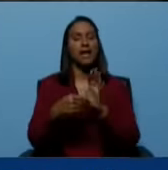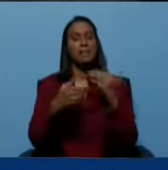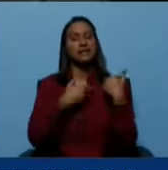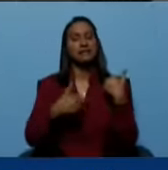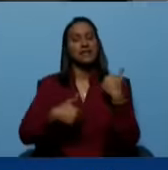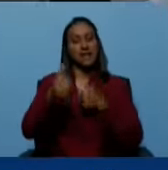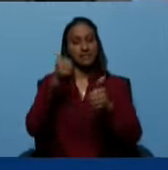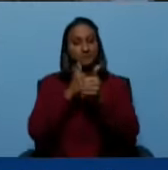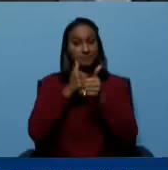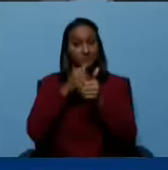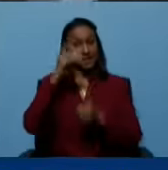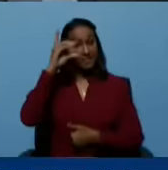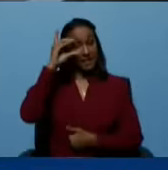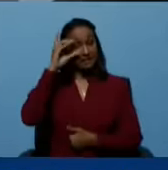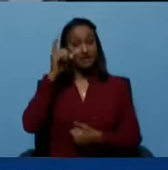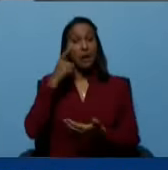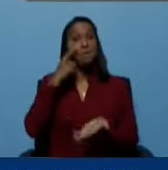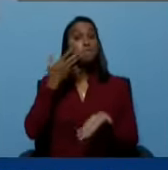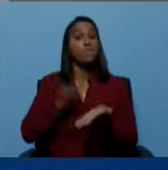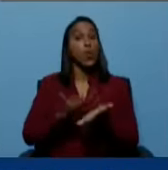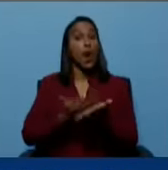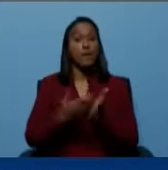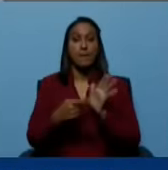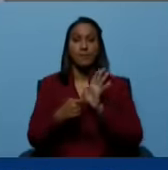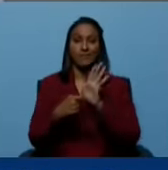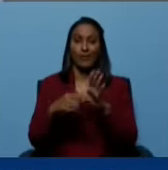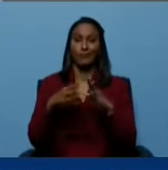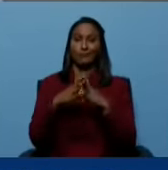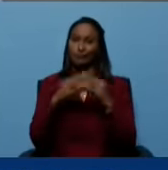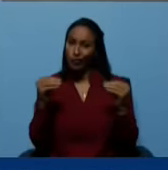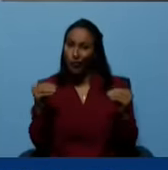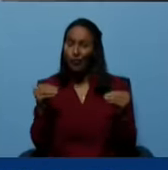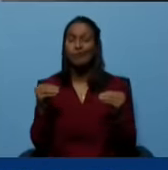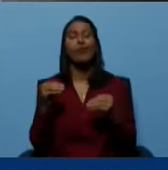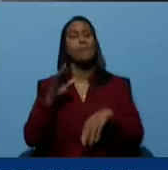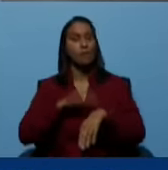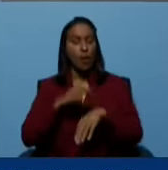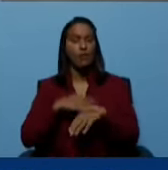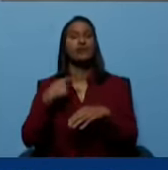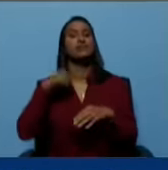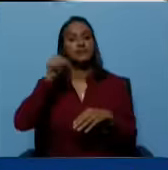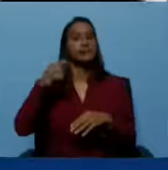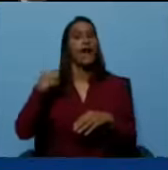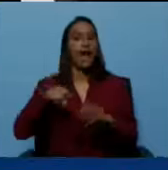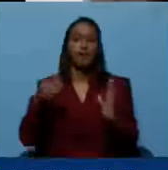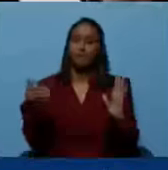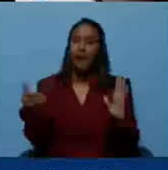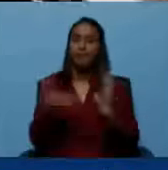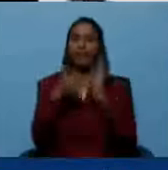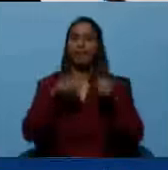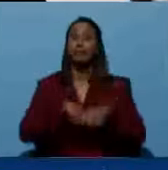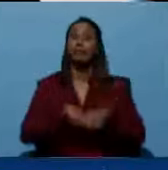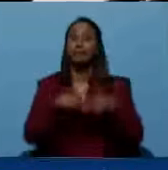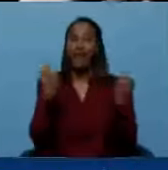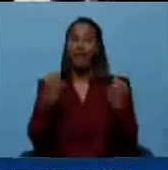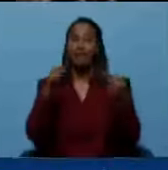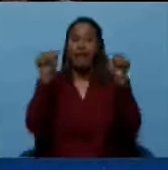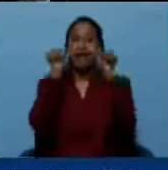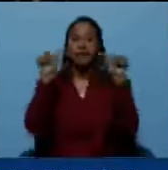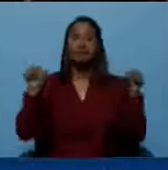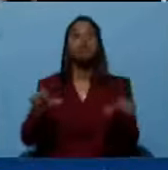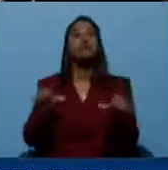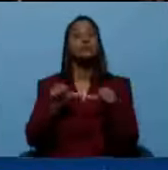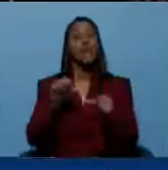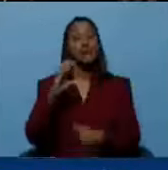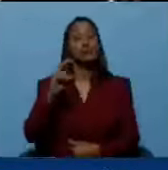que evidencian que hubo un ataque que todavía incluso ha ocasionado daños en el sistema del Consejo